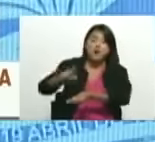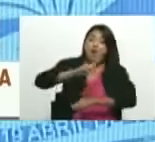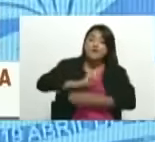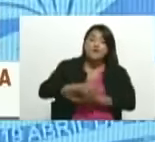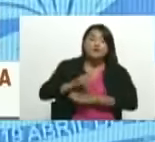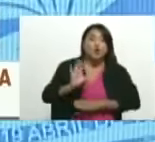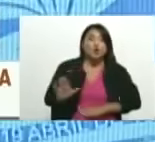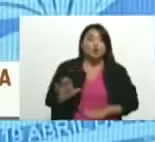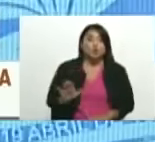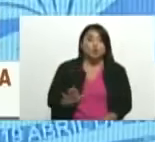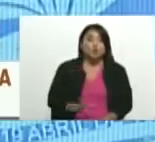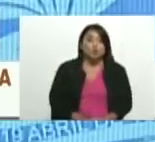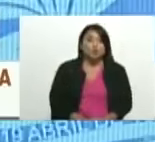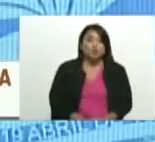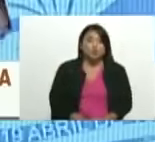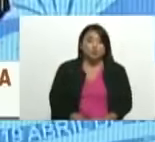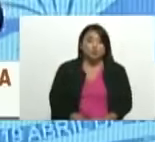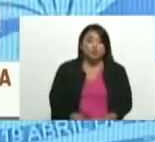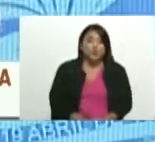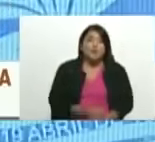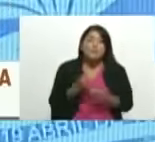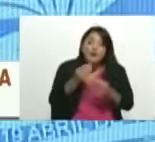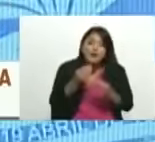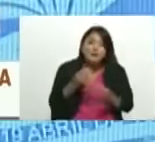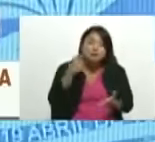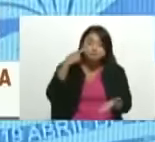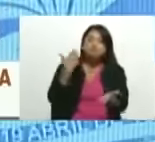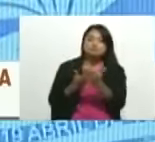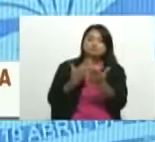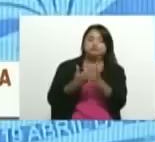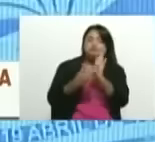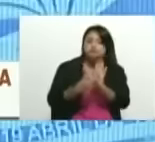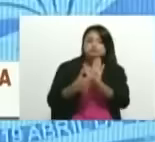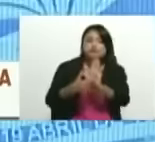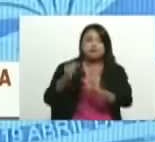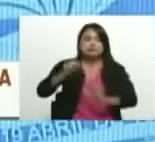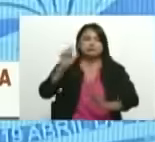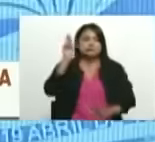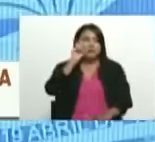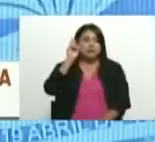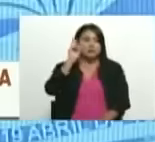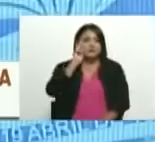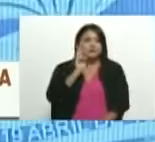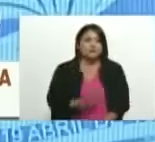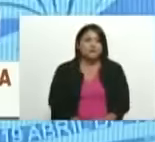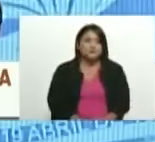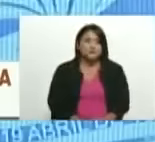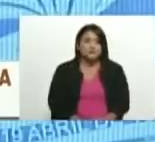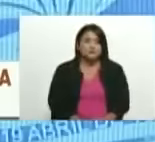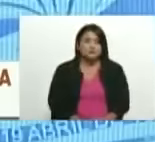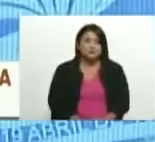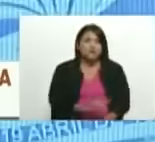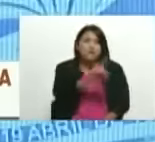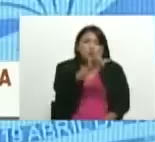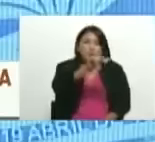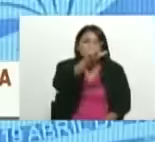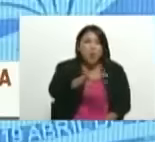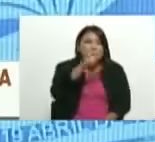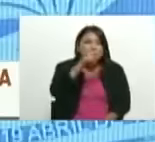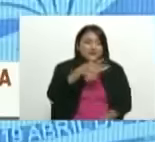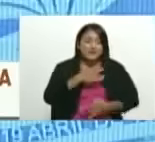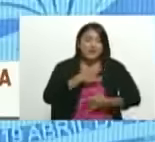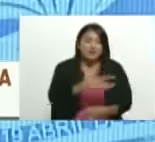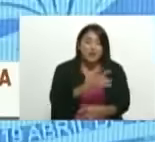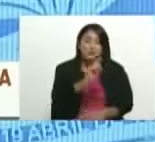obligatorio. Para por lo menos certificar, mire, vamos a ver, tú eres el primer interesado, Casal, tú deberías ser el primer